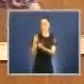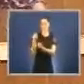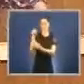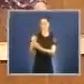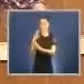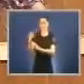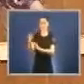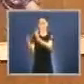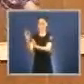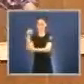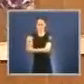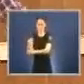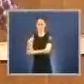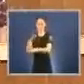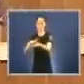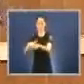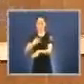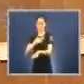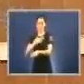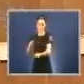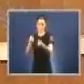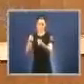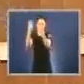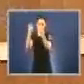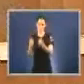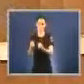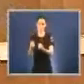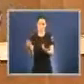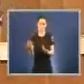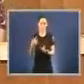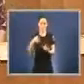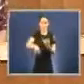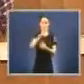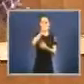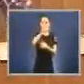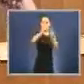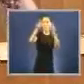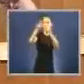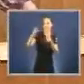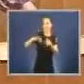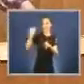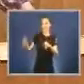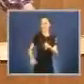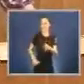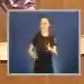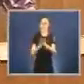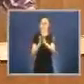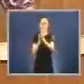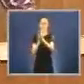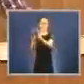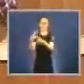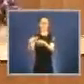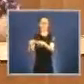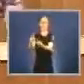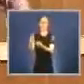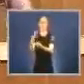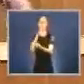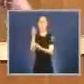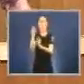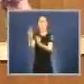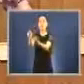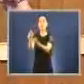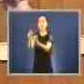do fraude fiscal deste país. Evidentemente as grandes fortunas aplauden esta política fiscal, baixanlle os tipos